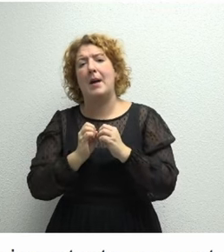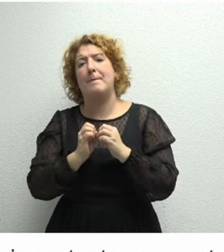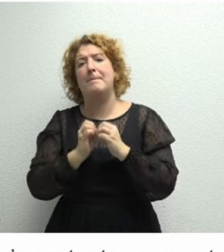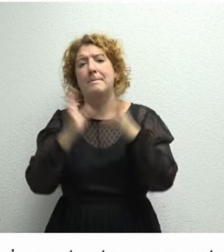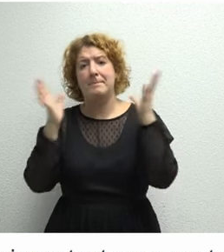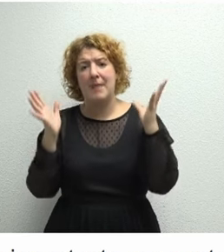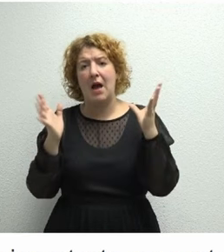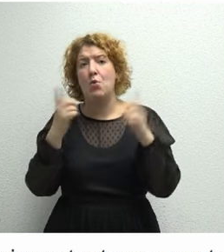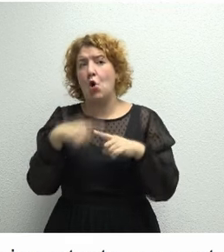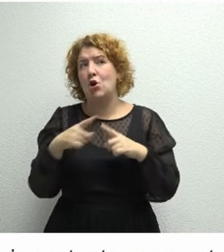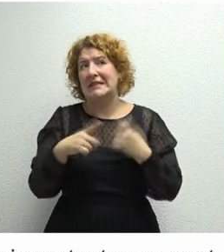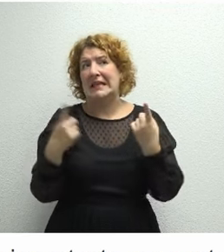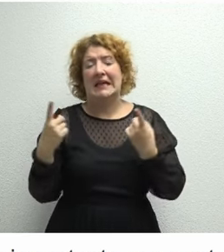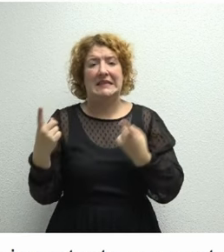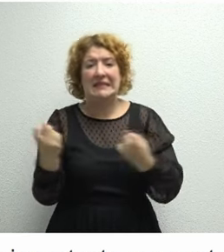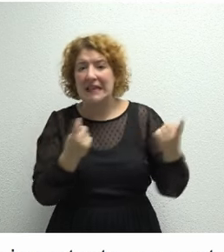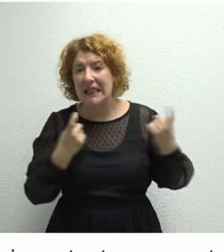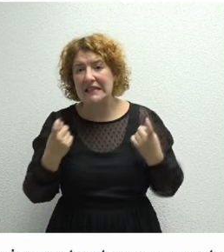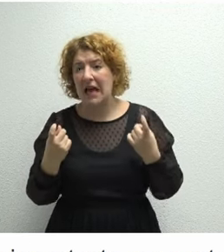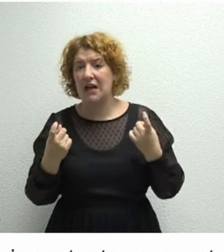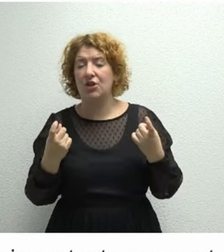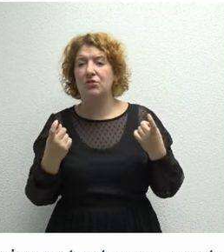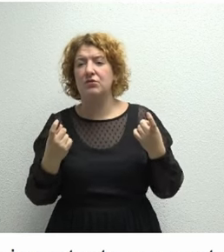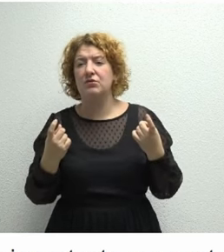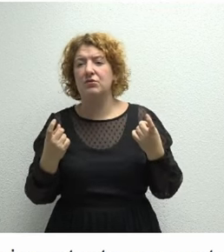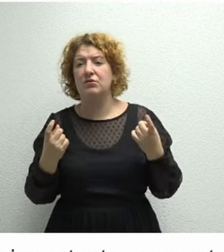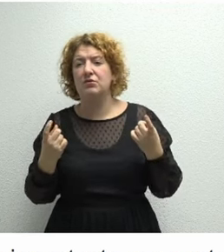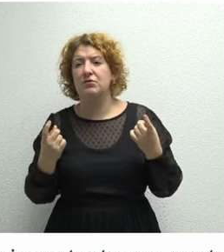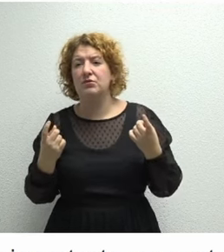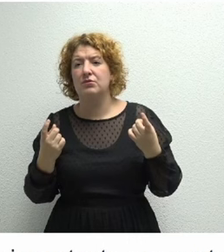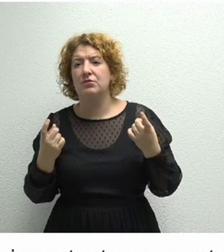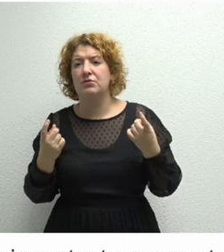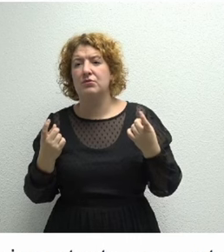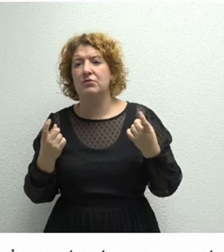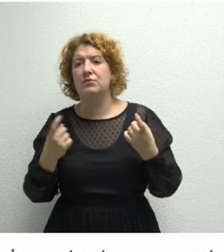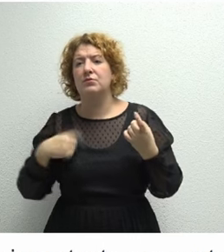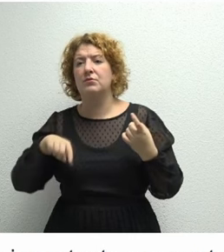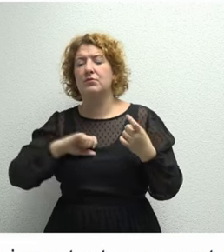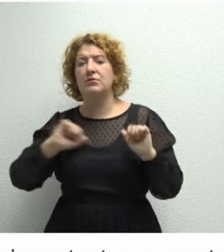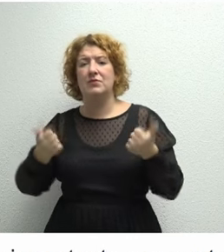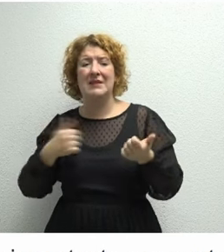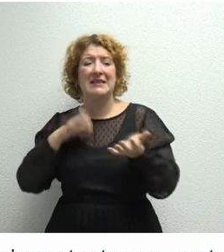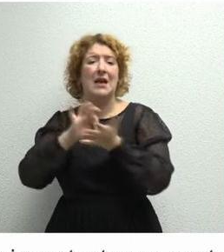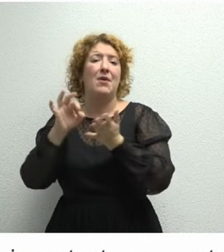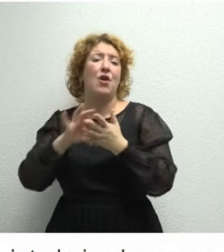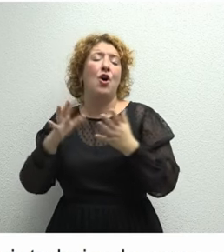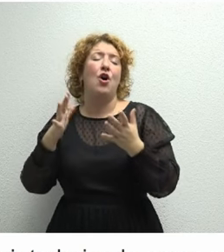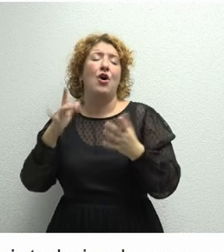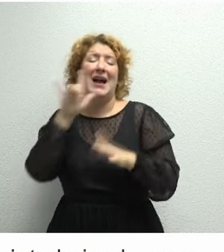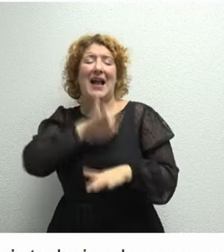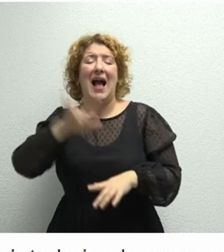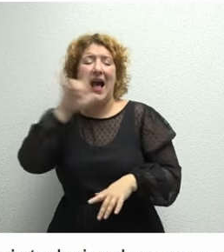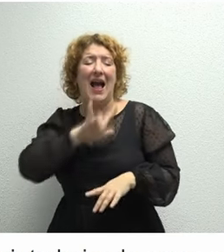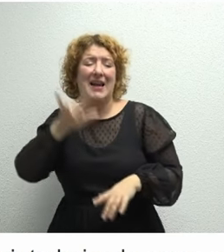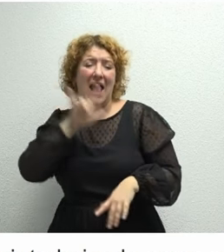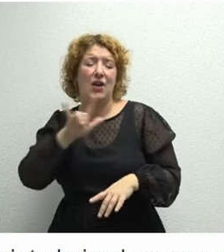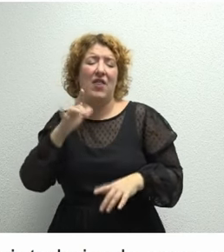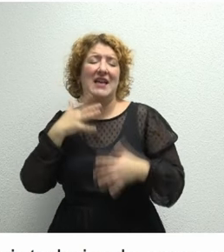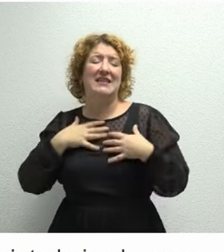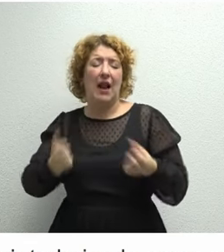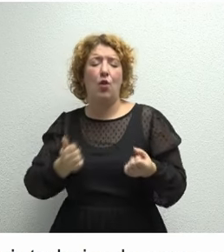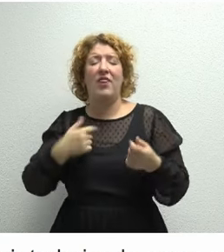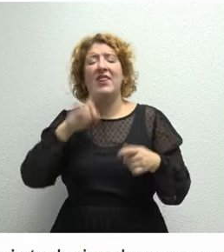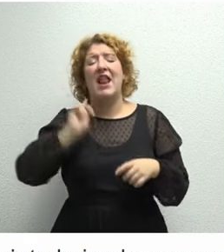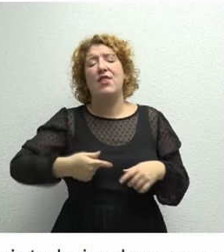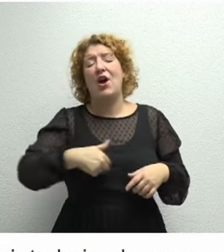que veamos que son necesarias hemos empezado también a tocar la puerta al servicio canario de salud a la Dirección General de Salud Mental Y